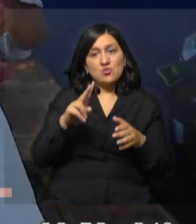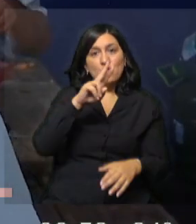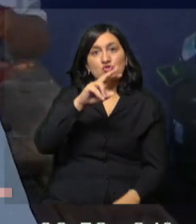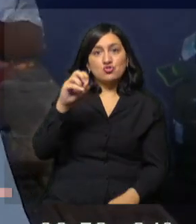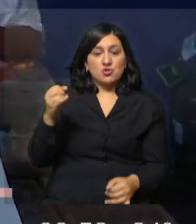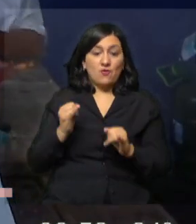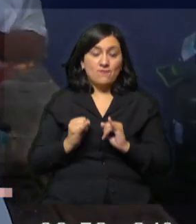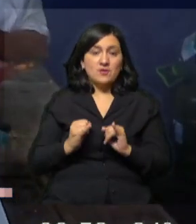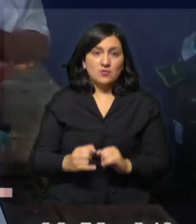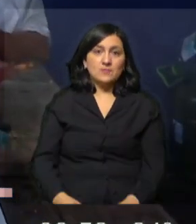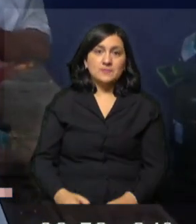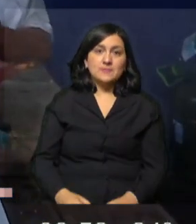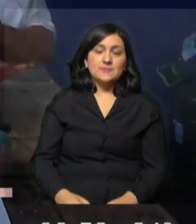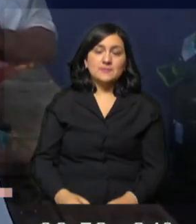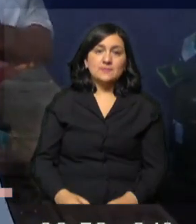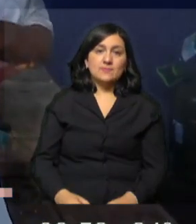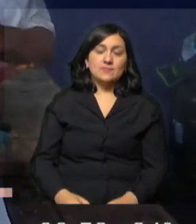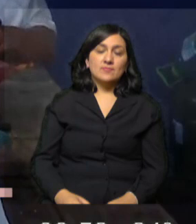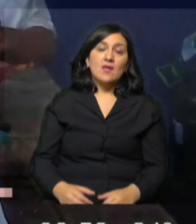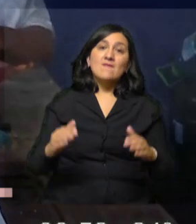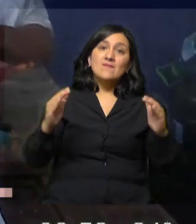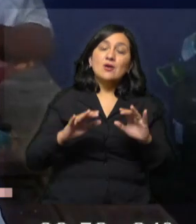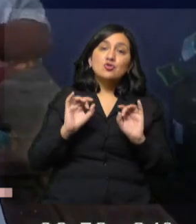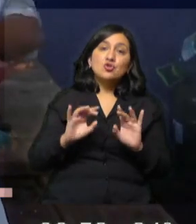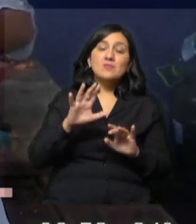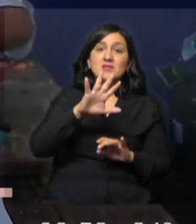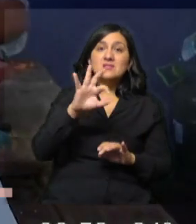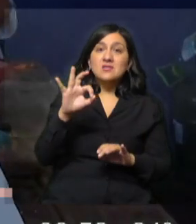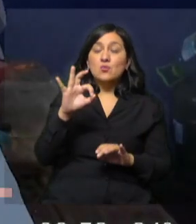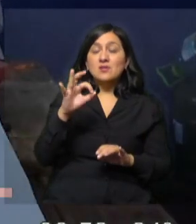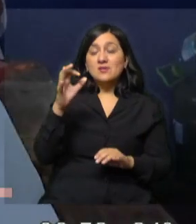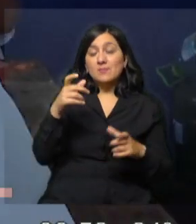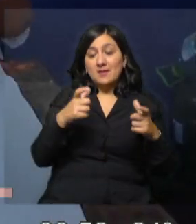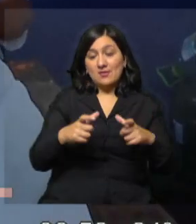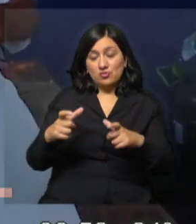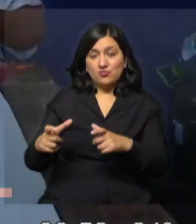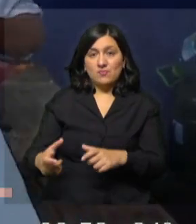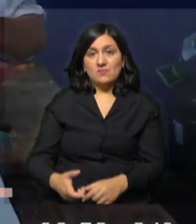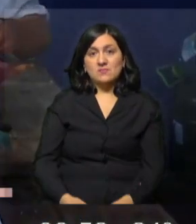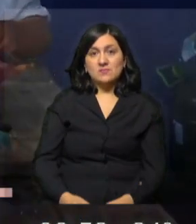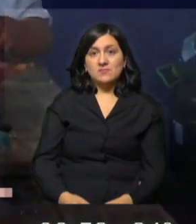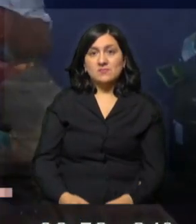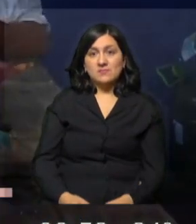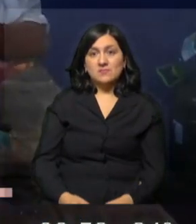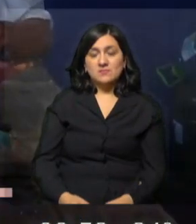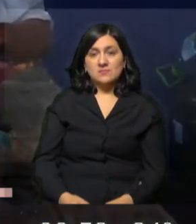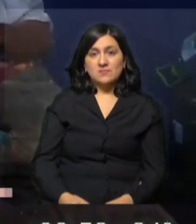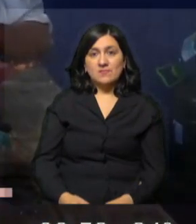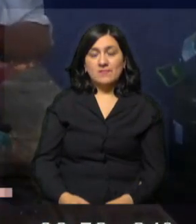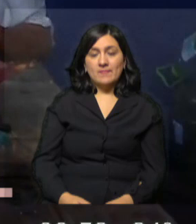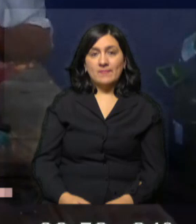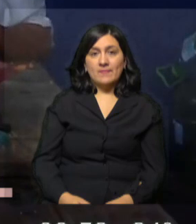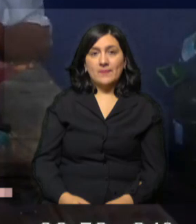sea, bajaron 50 porciones con respecto al punto alto de que servimos comida, ¿no? También